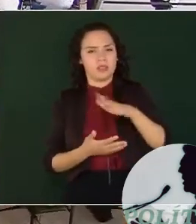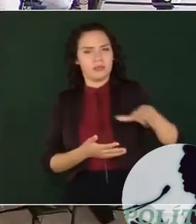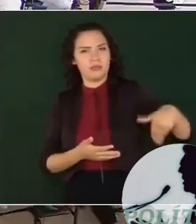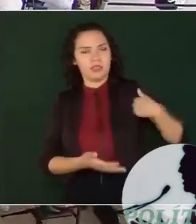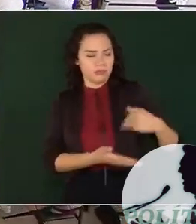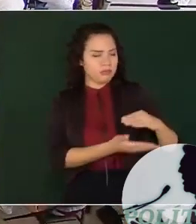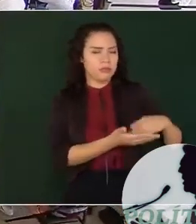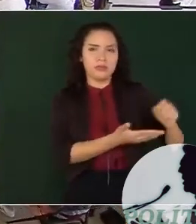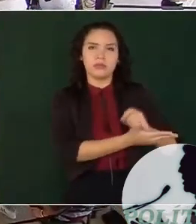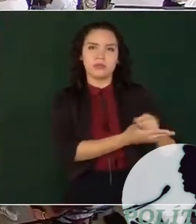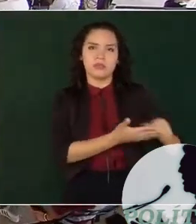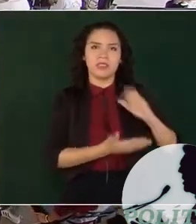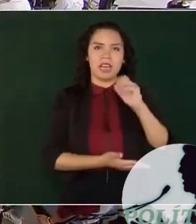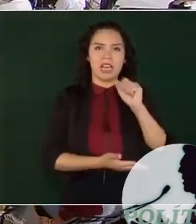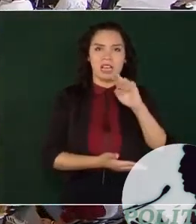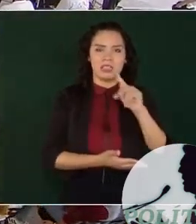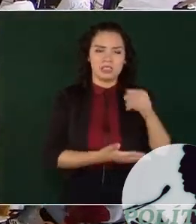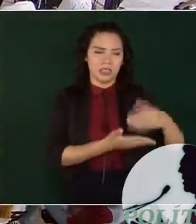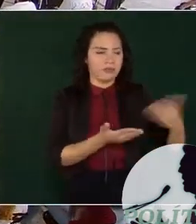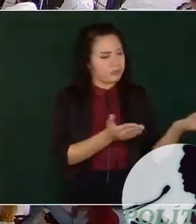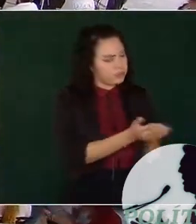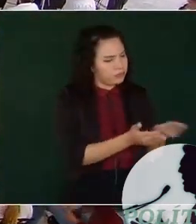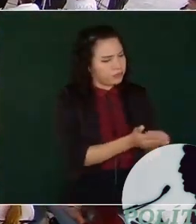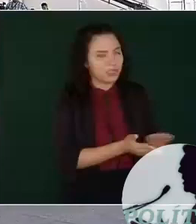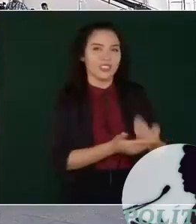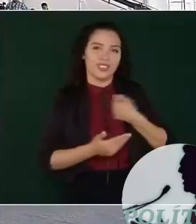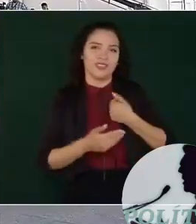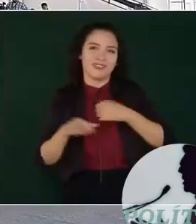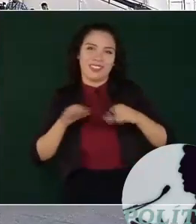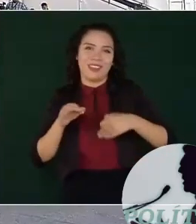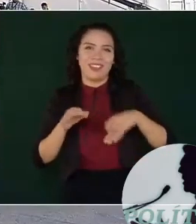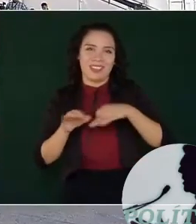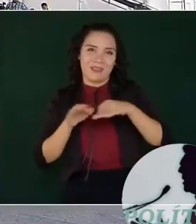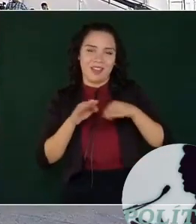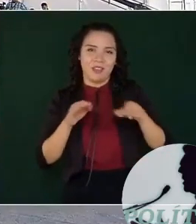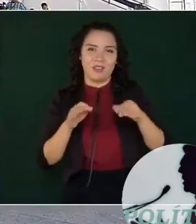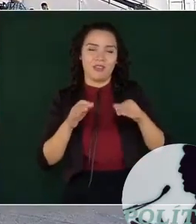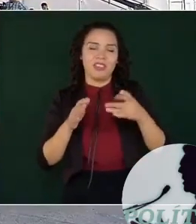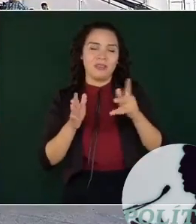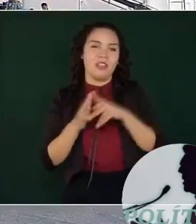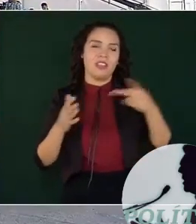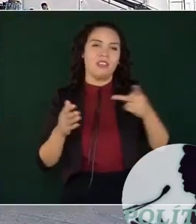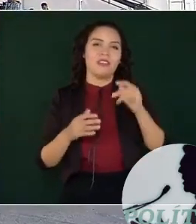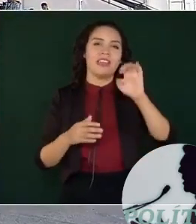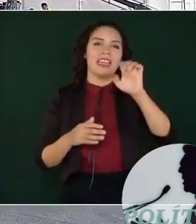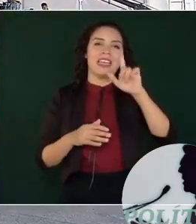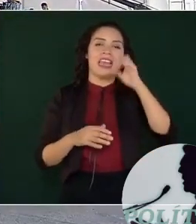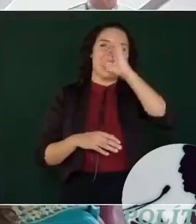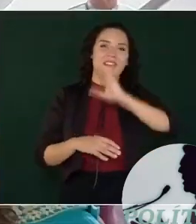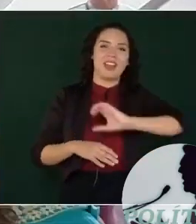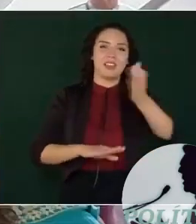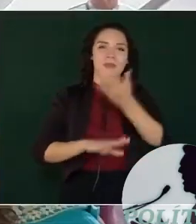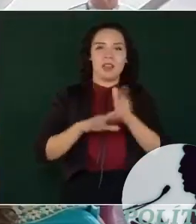ciudadanos a los cuales, bueno, el medio en el que yo trabajo, Elefante Blanco, podemos dar fe que han estado durante 15, 20